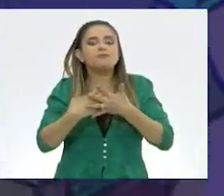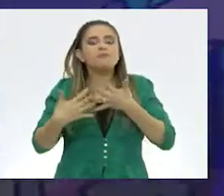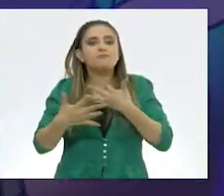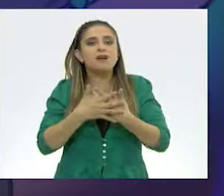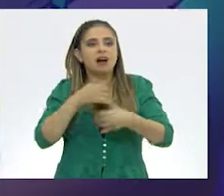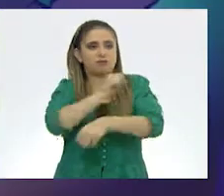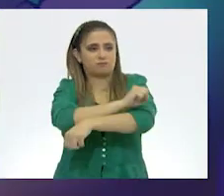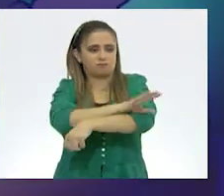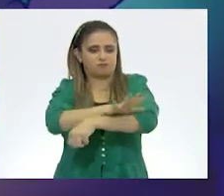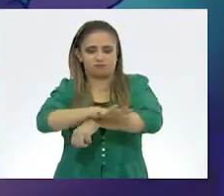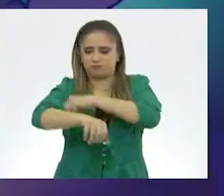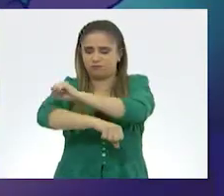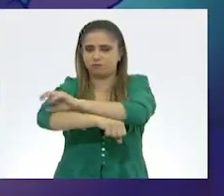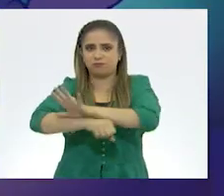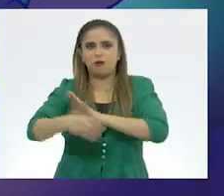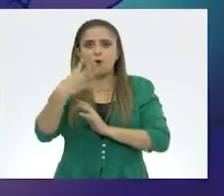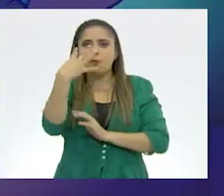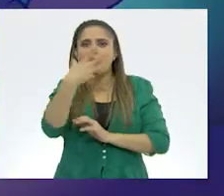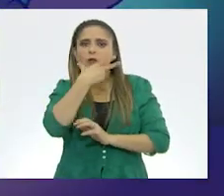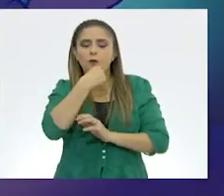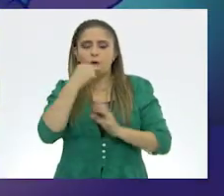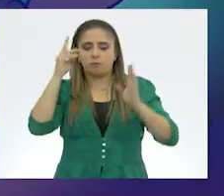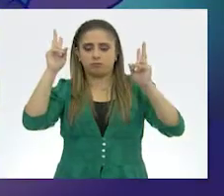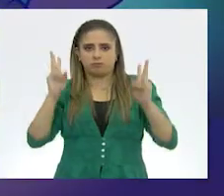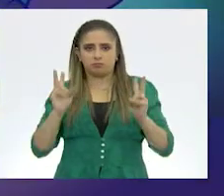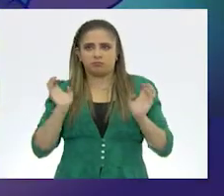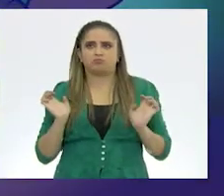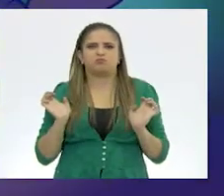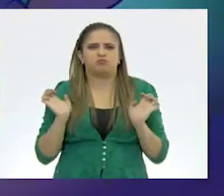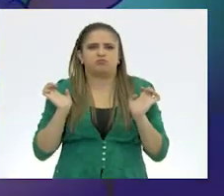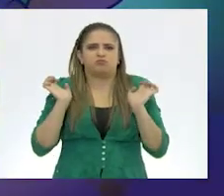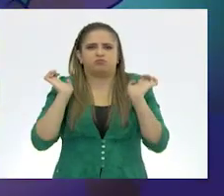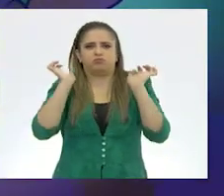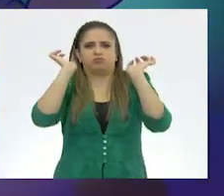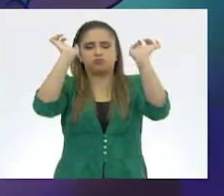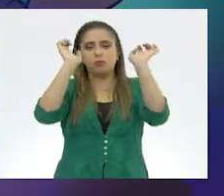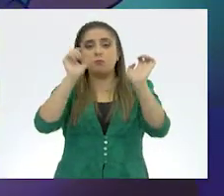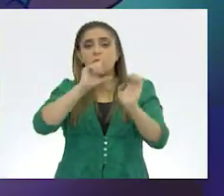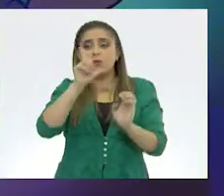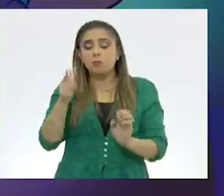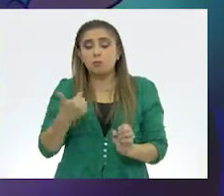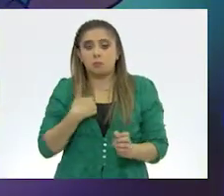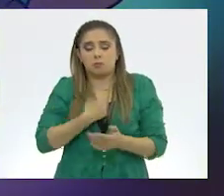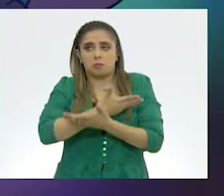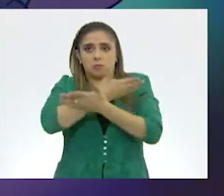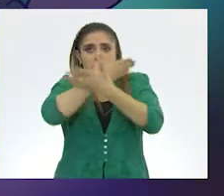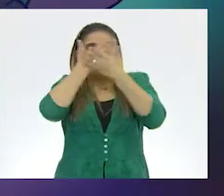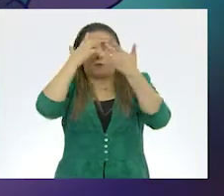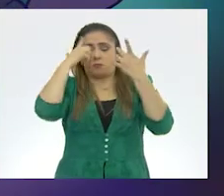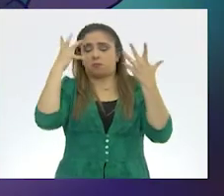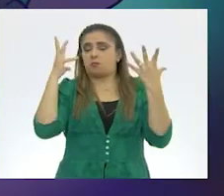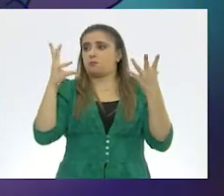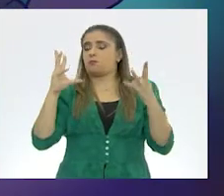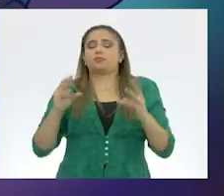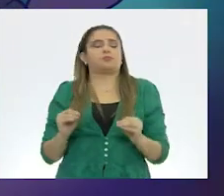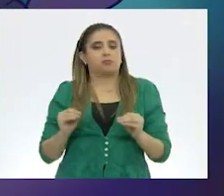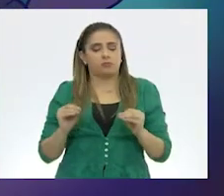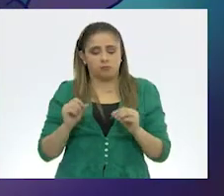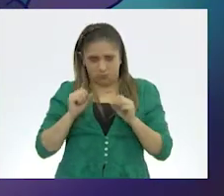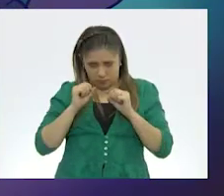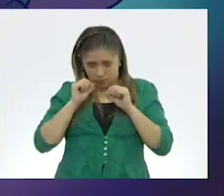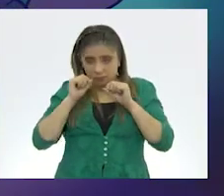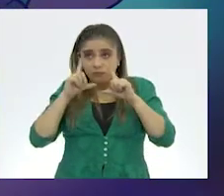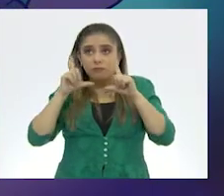de vello me sujetaron por pies y cabeza, y no supe más de mí. Debí perder el sentido. Cuando